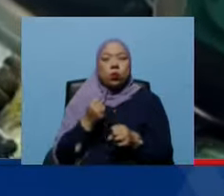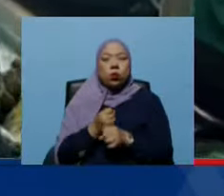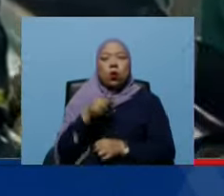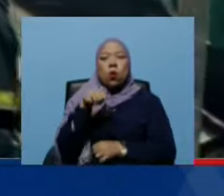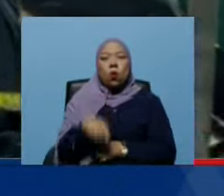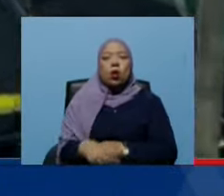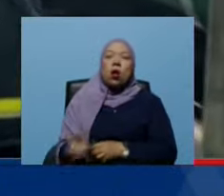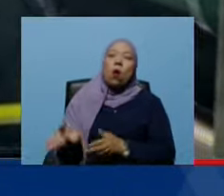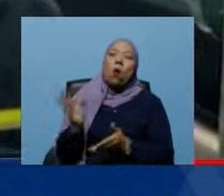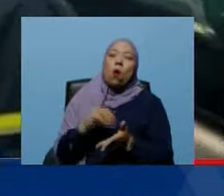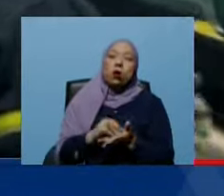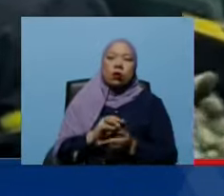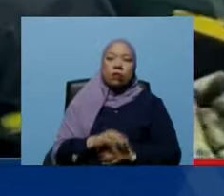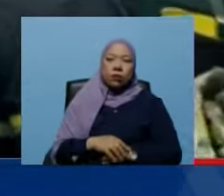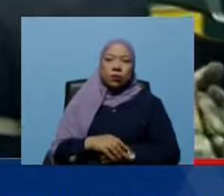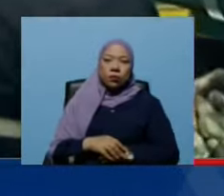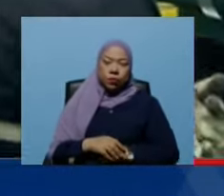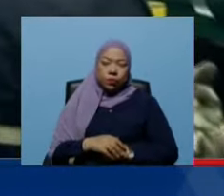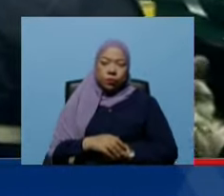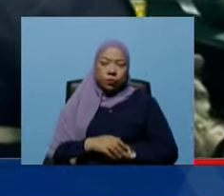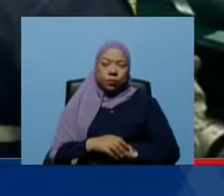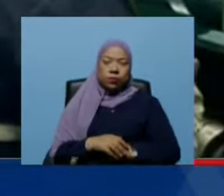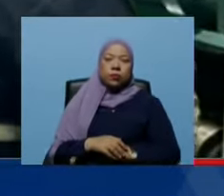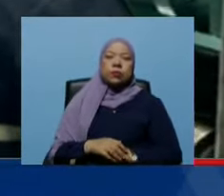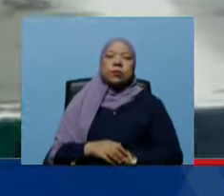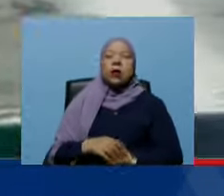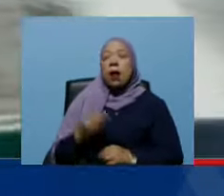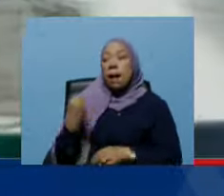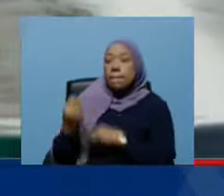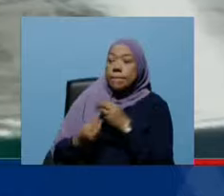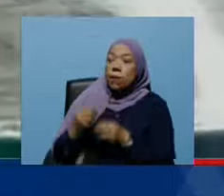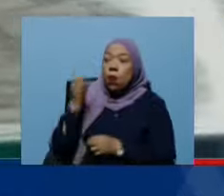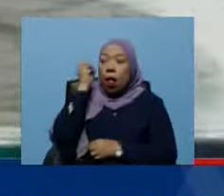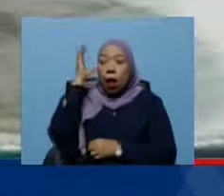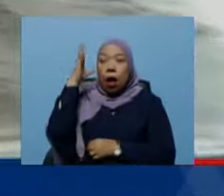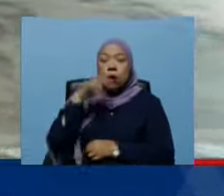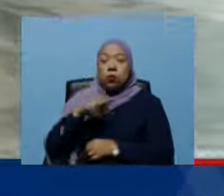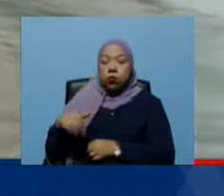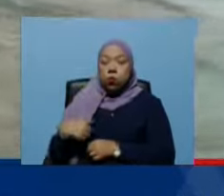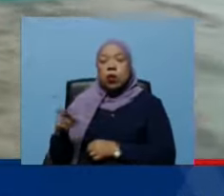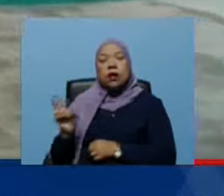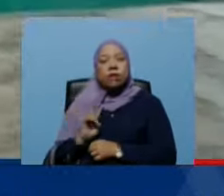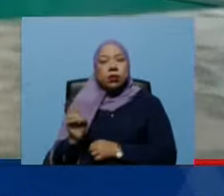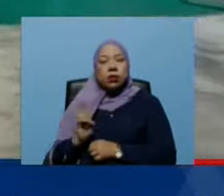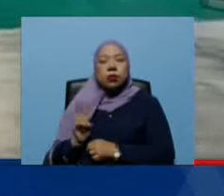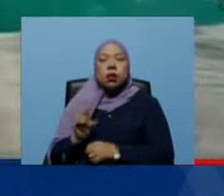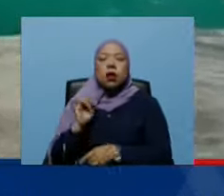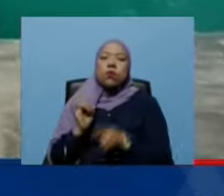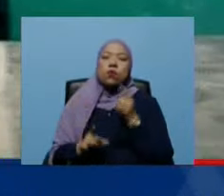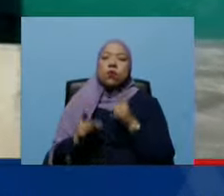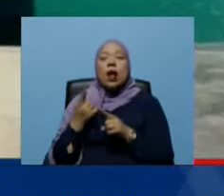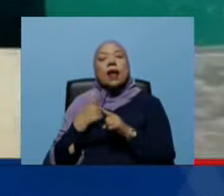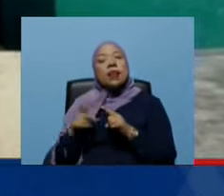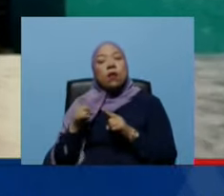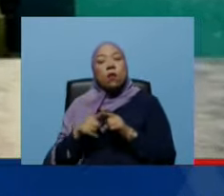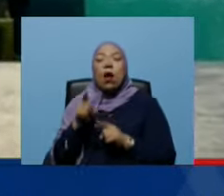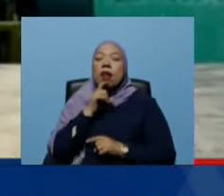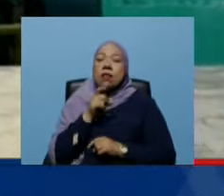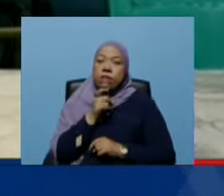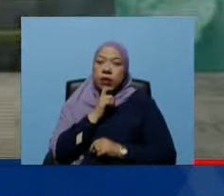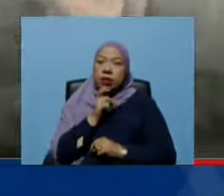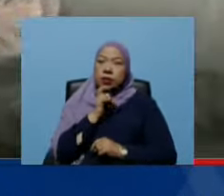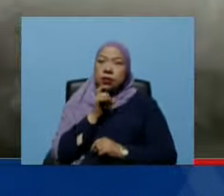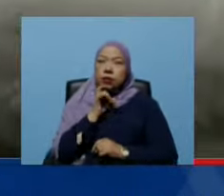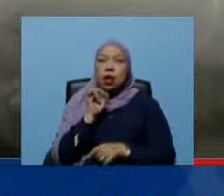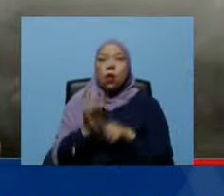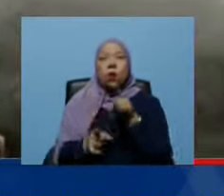hoy nuevamente vemos la capacidad productiva de nuestro país. A pesar de las dificultades, presidente,